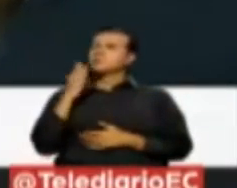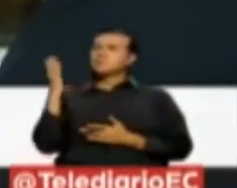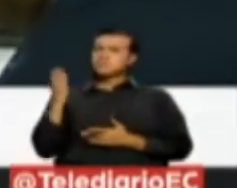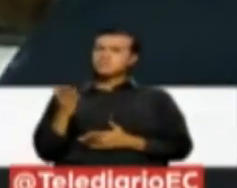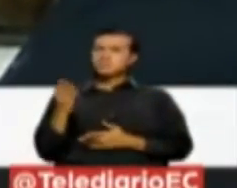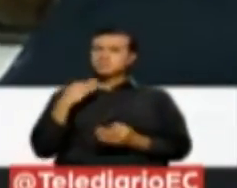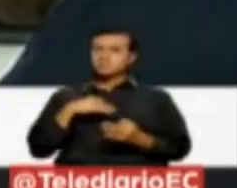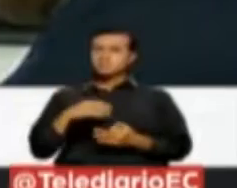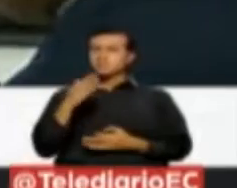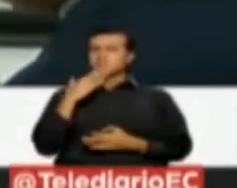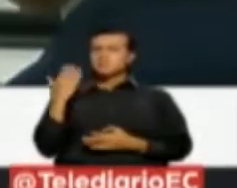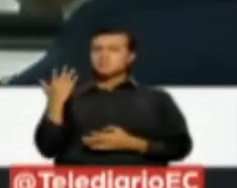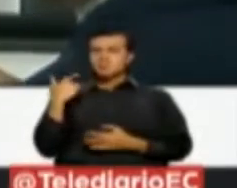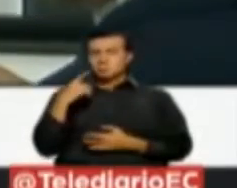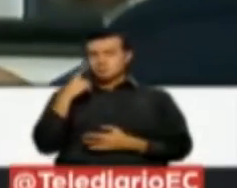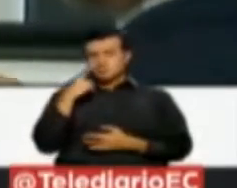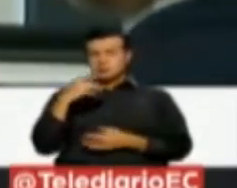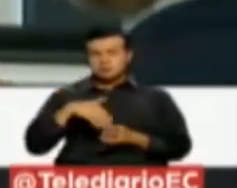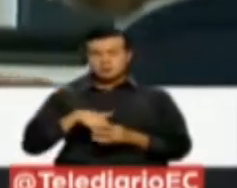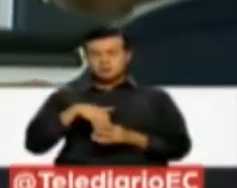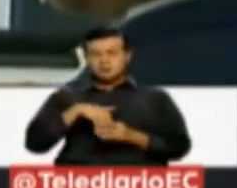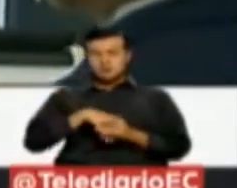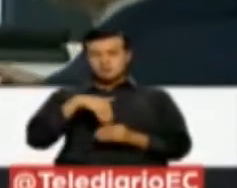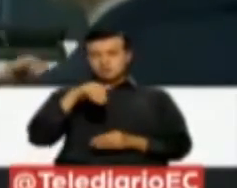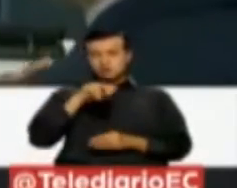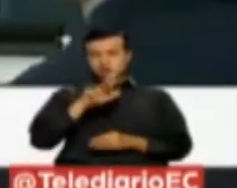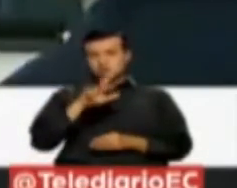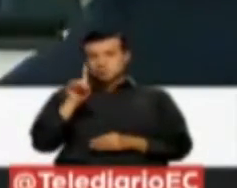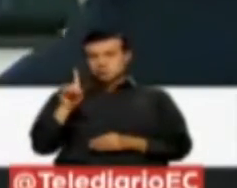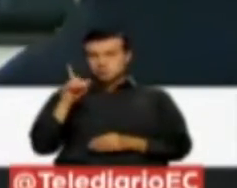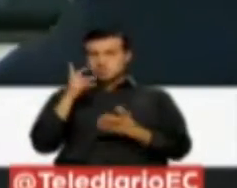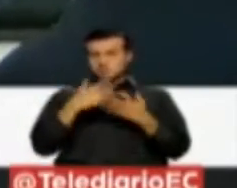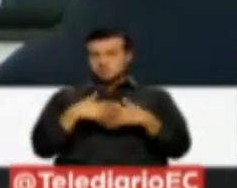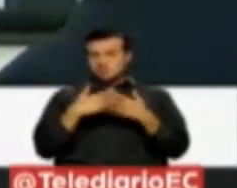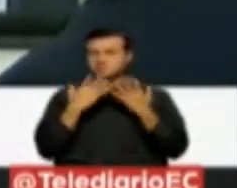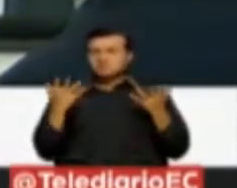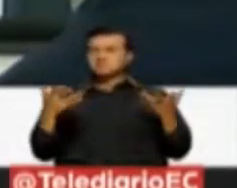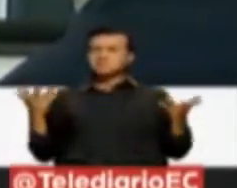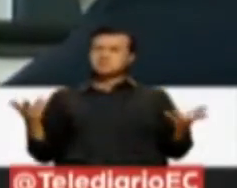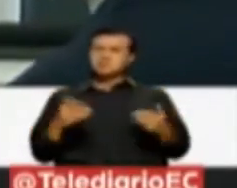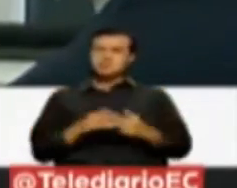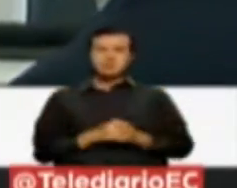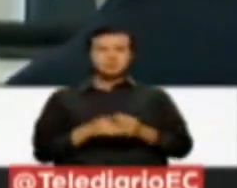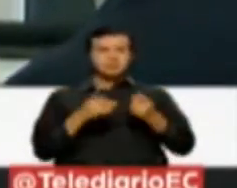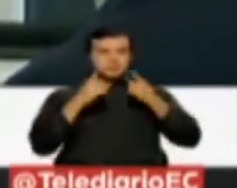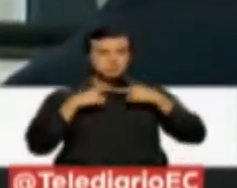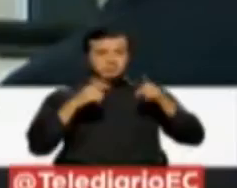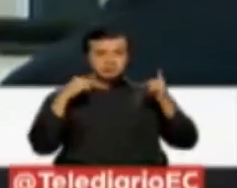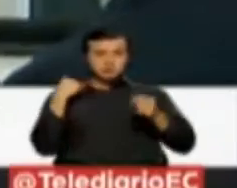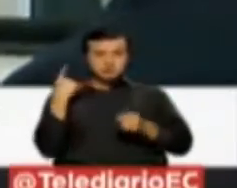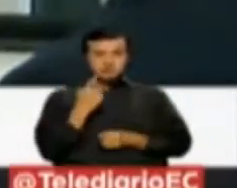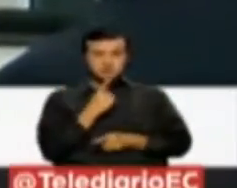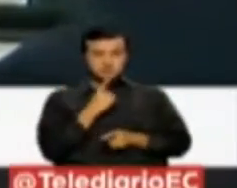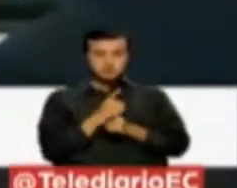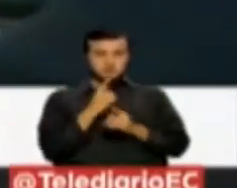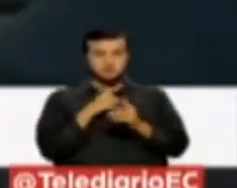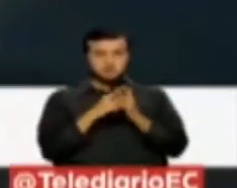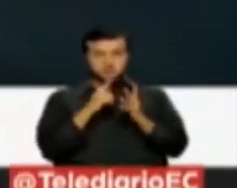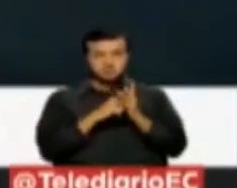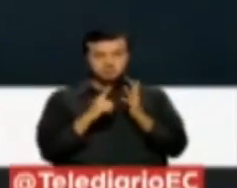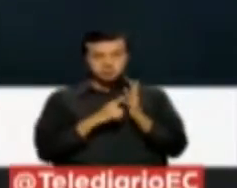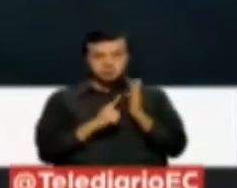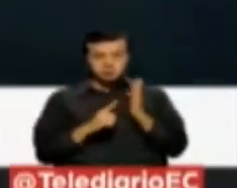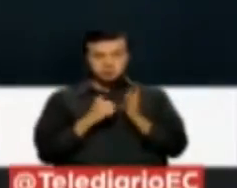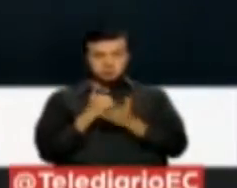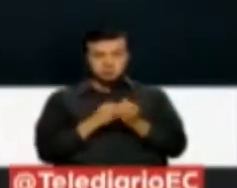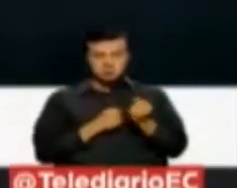bienvenido, cuéntanos, tenemos impresoras 3D, también tenemos esta máquina, ¿qué es lo que hacen acá? Verás, te comento, nosotros tenemos una variedad de máquinas que